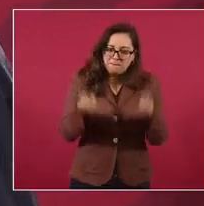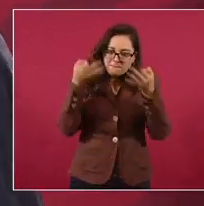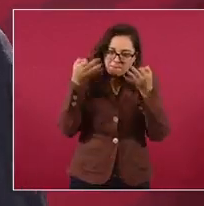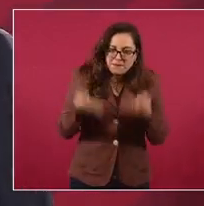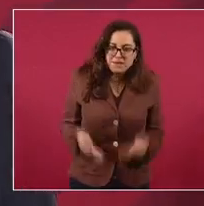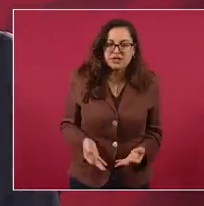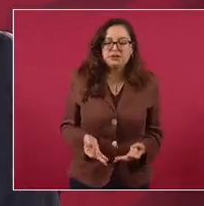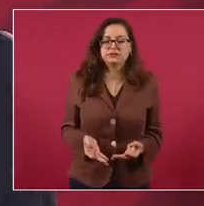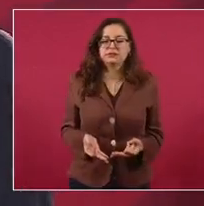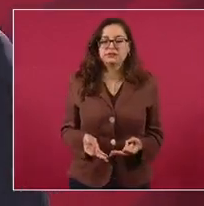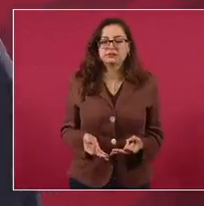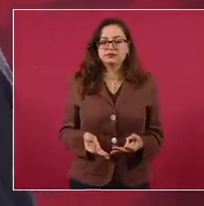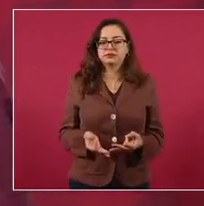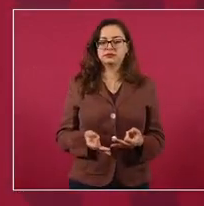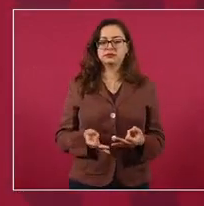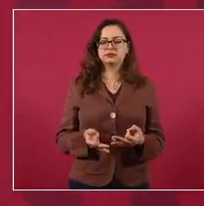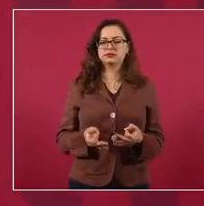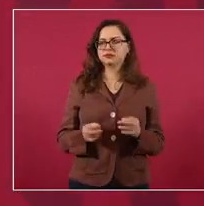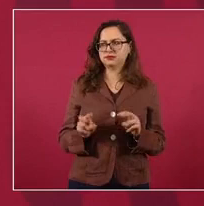desviando